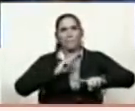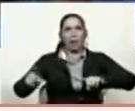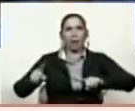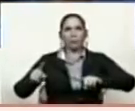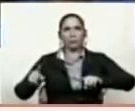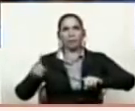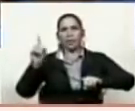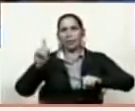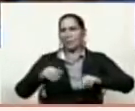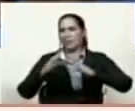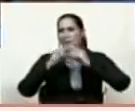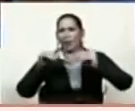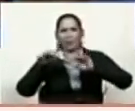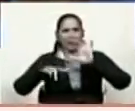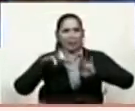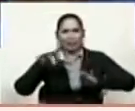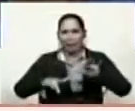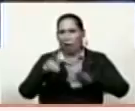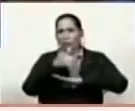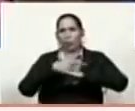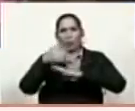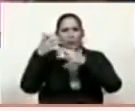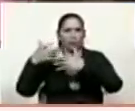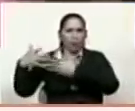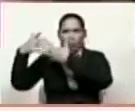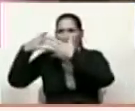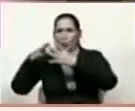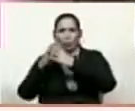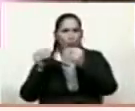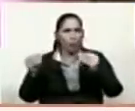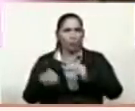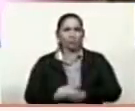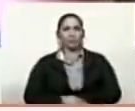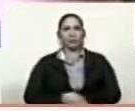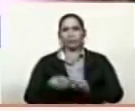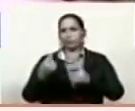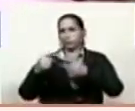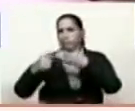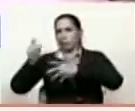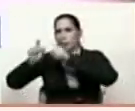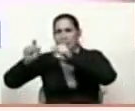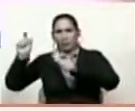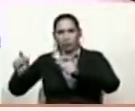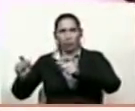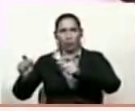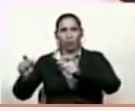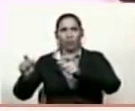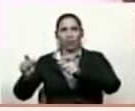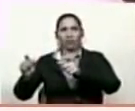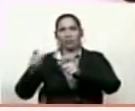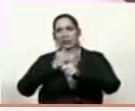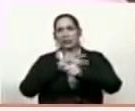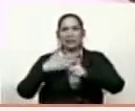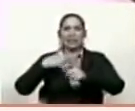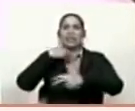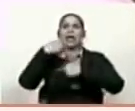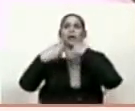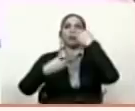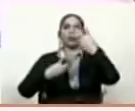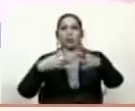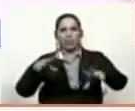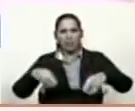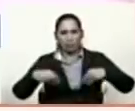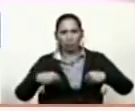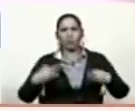Pence, Pompeo, Abrams, Rubio y otra cantidad de personas que han asumido la vocería de la oposición